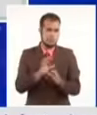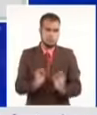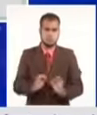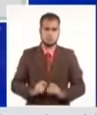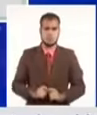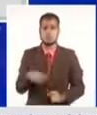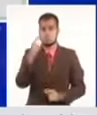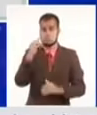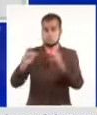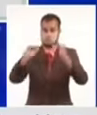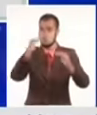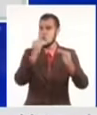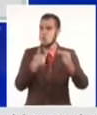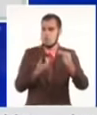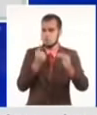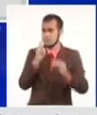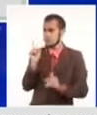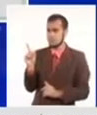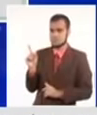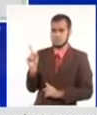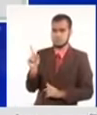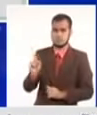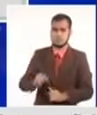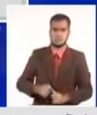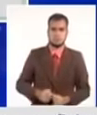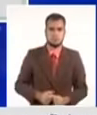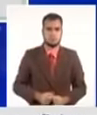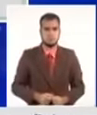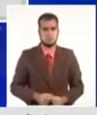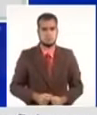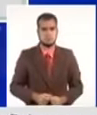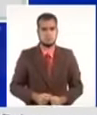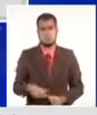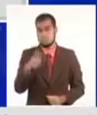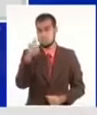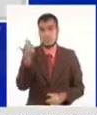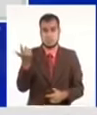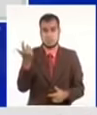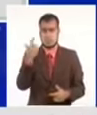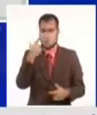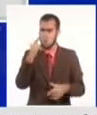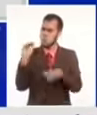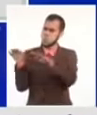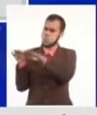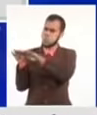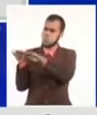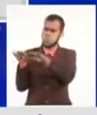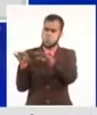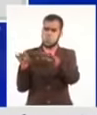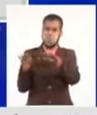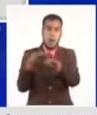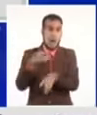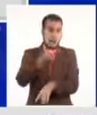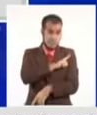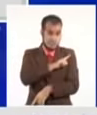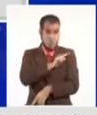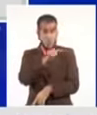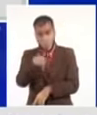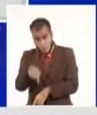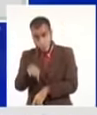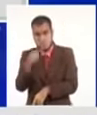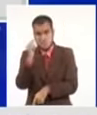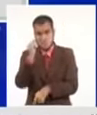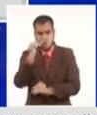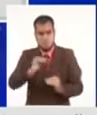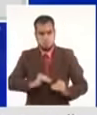gráfico, donde se puede apreciar el incremento de estos 2 últimos días,